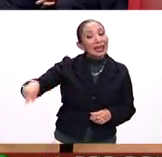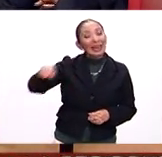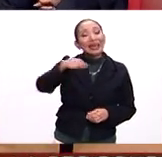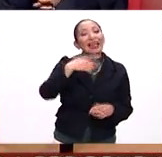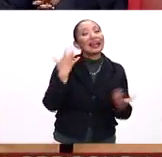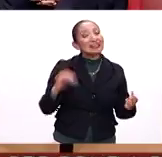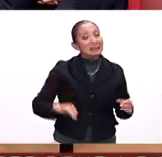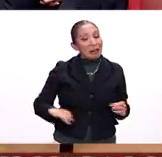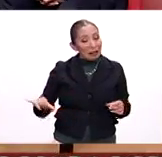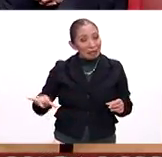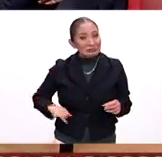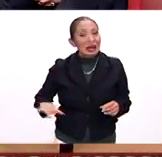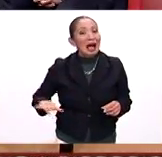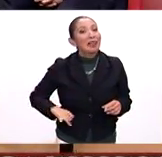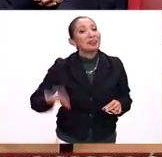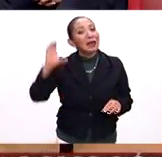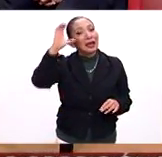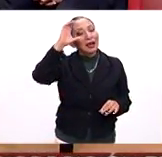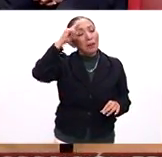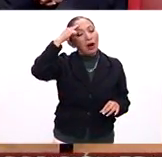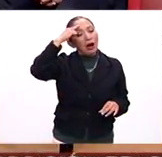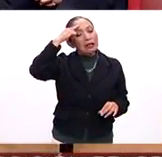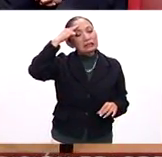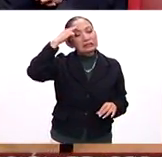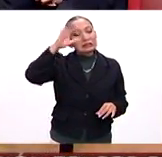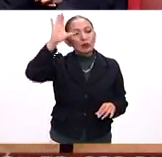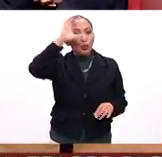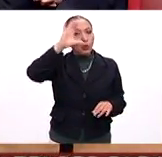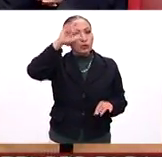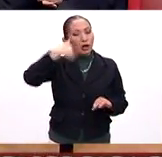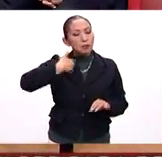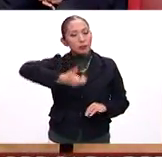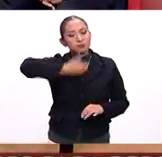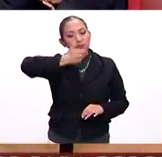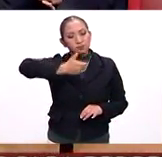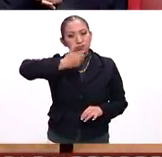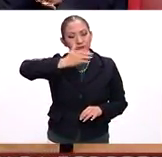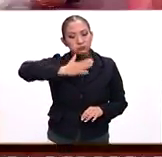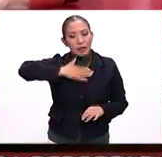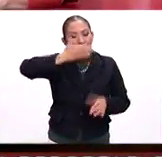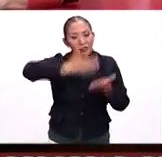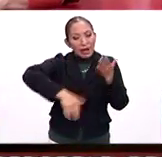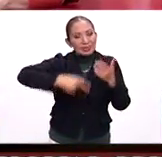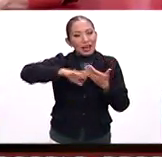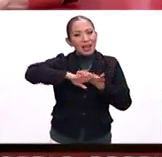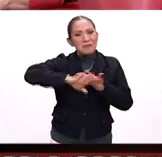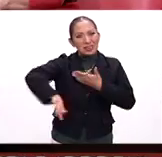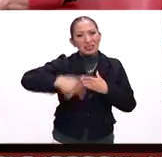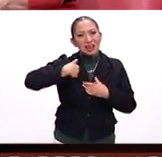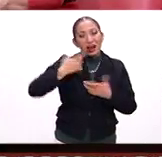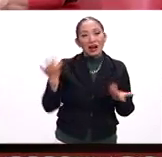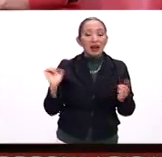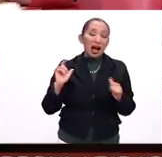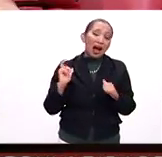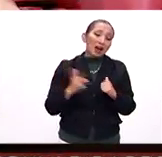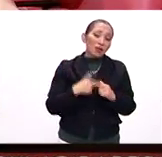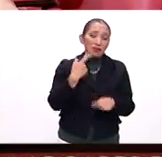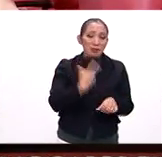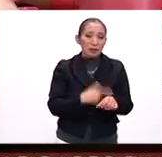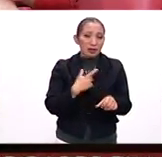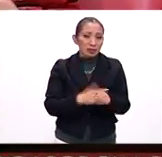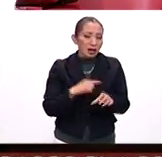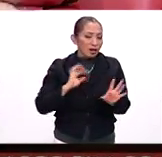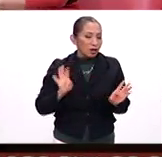duda, con la cultura que tenemos nosotros, con la falta de prevención hacia las enfermedades.